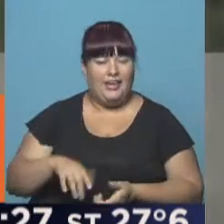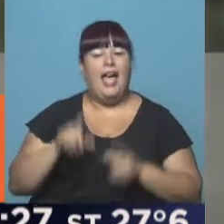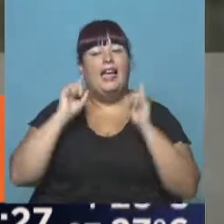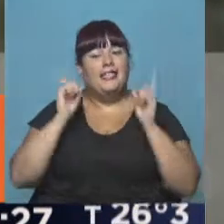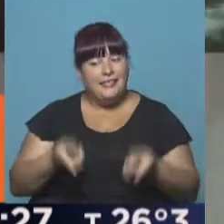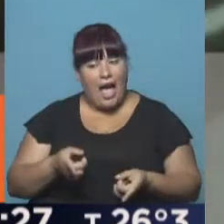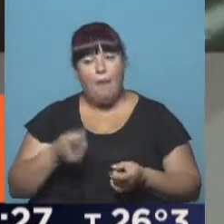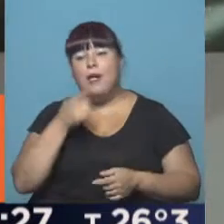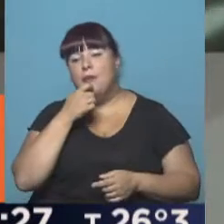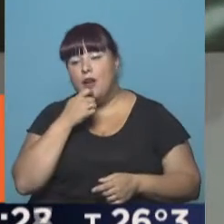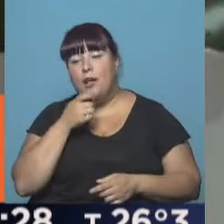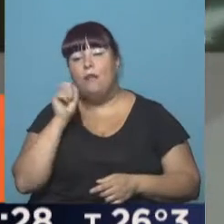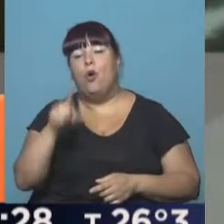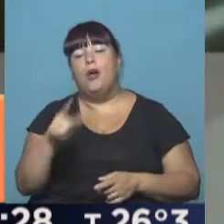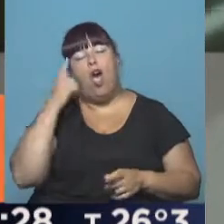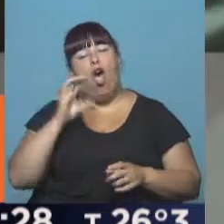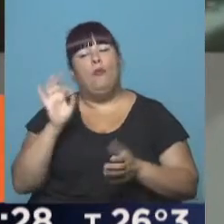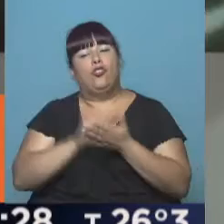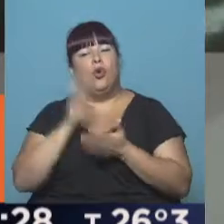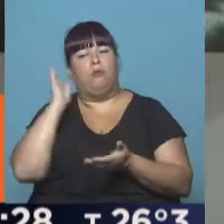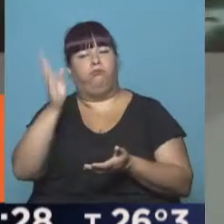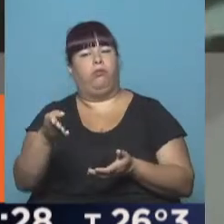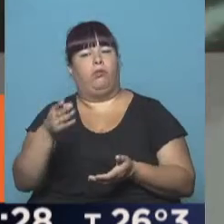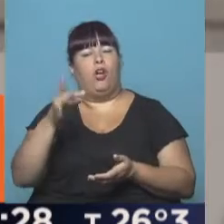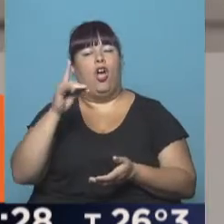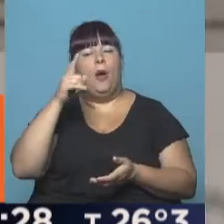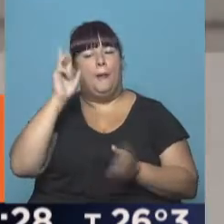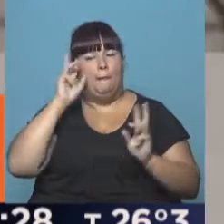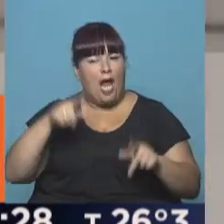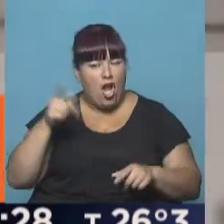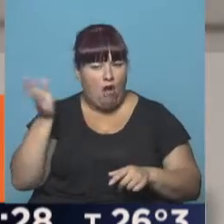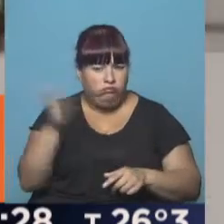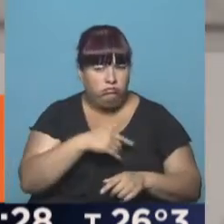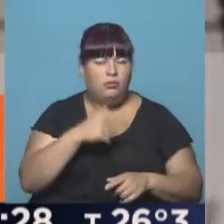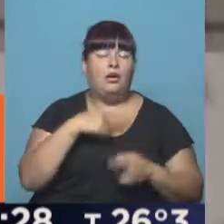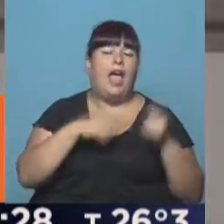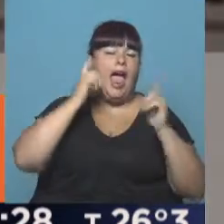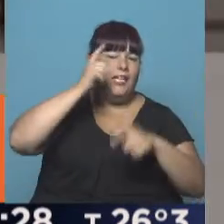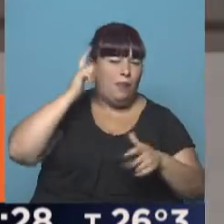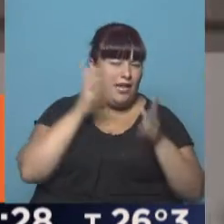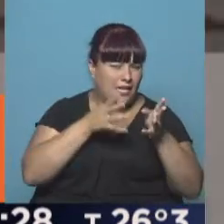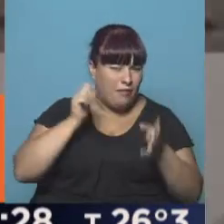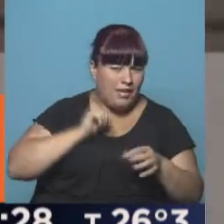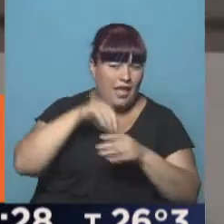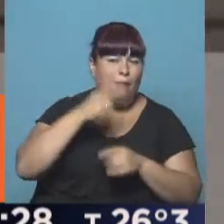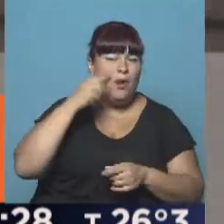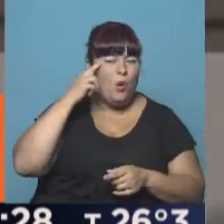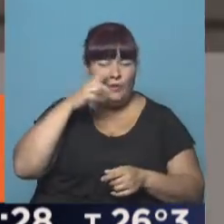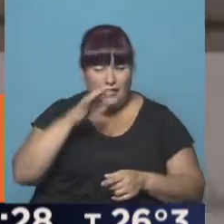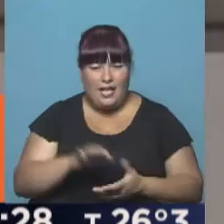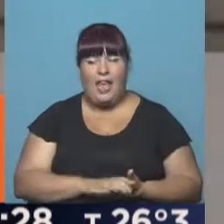también también, por ejemplo, está su parecer con el derrocamiento de Juan Domingo Perón, las experiencias guerrilleras de los años